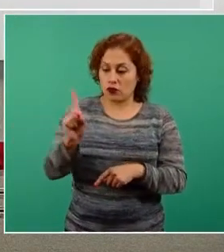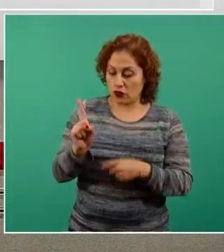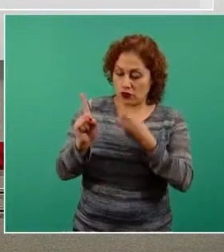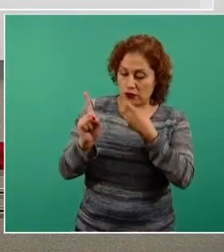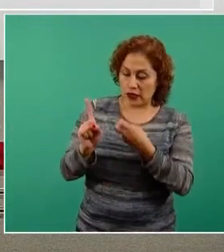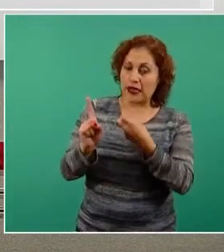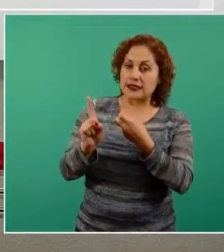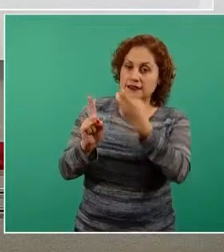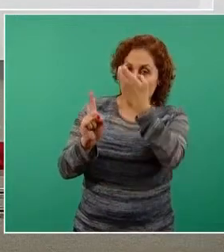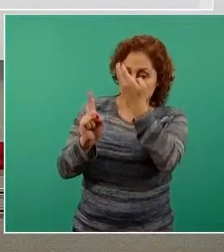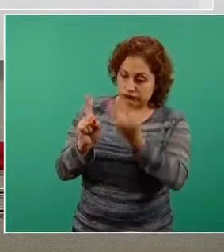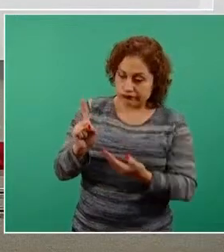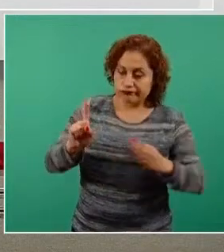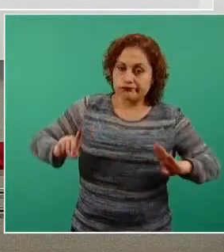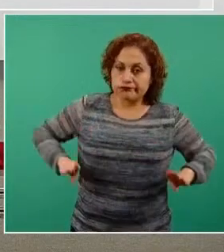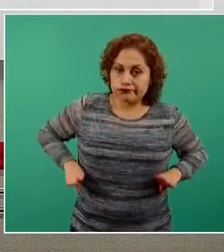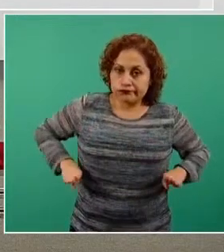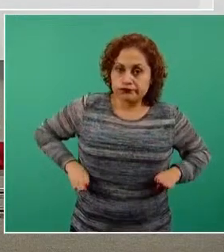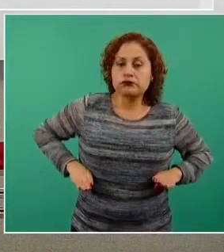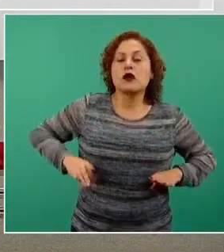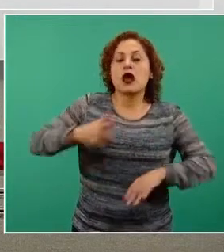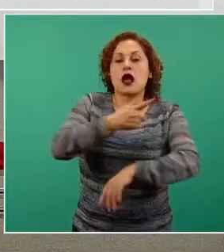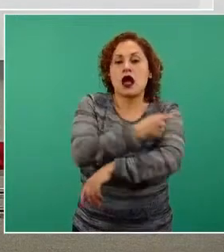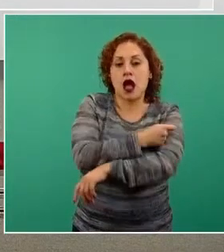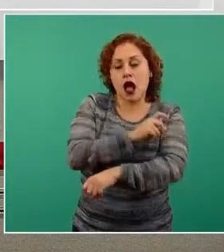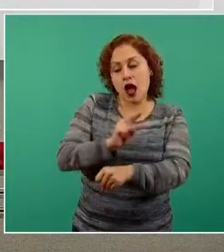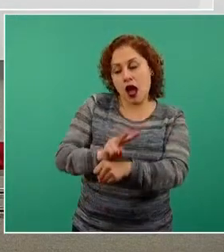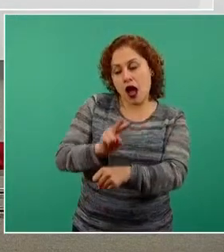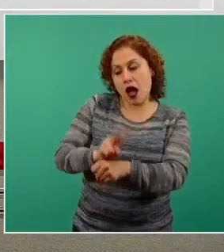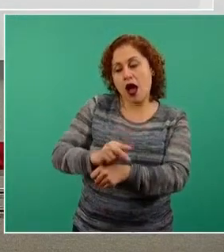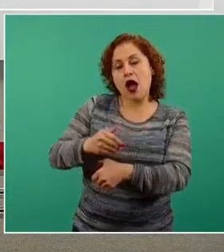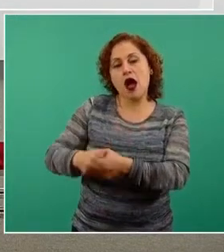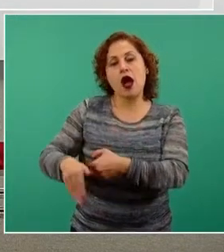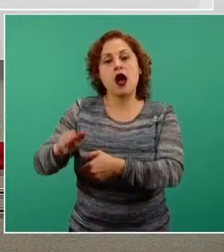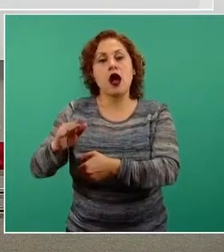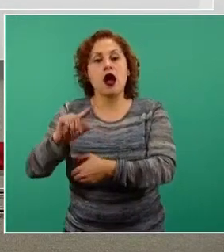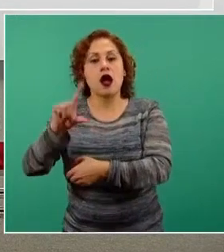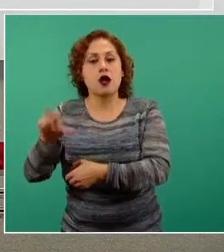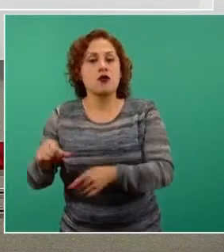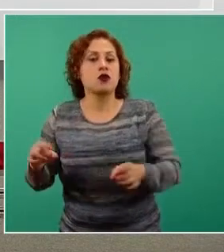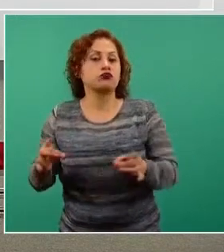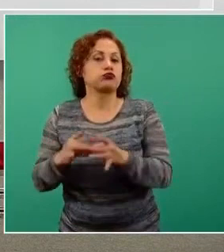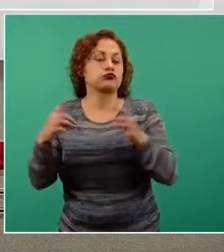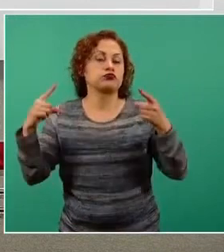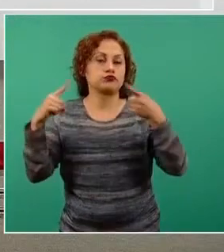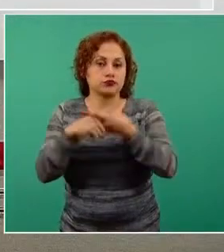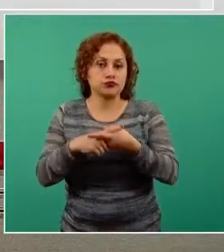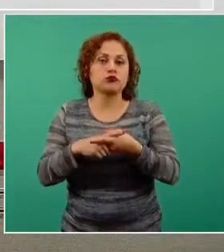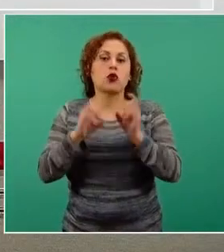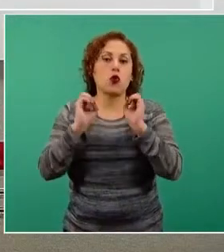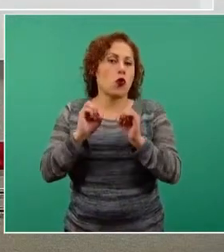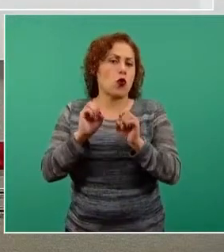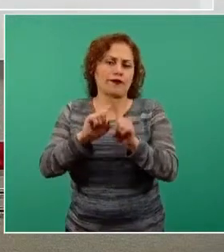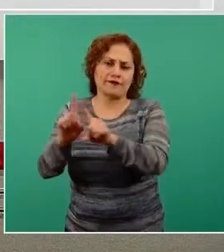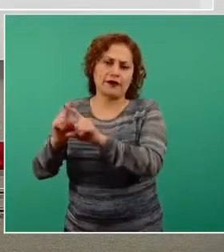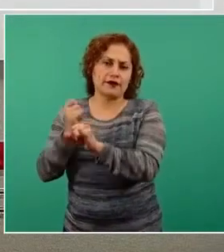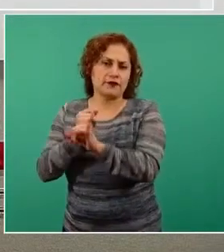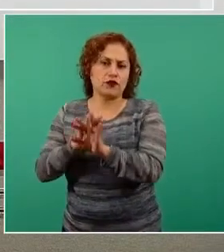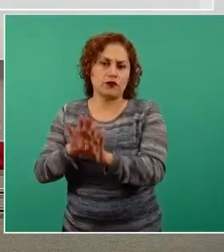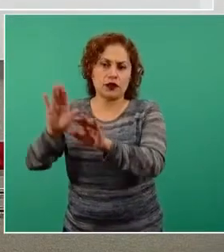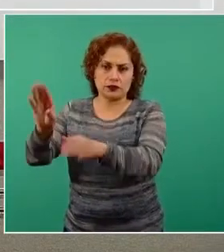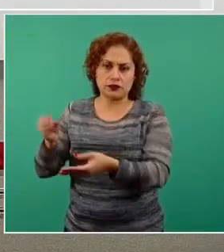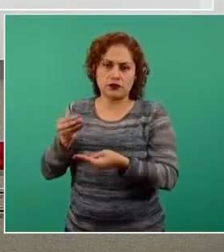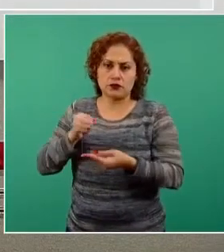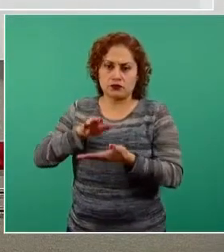hasta el alta en su momento de la persona o la información que se tenga al momento del corte. Y estos